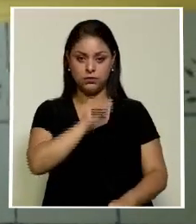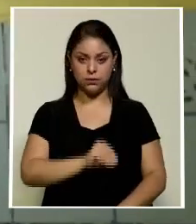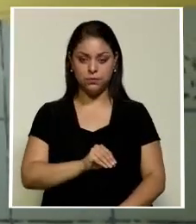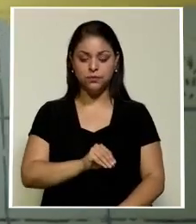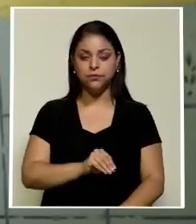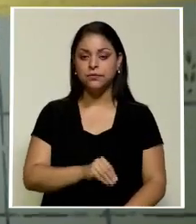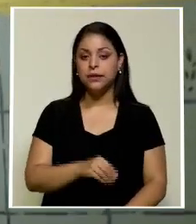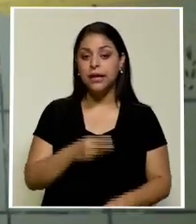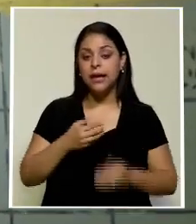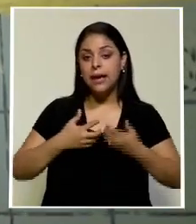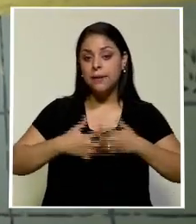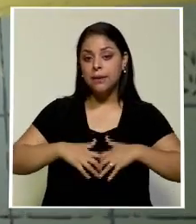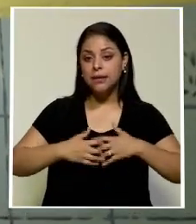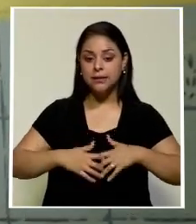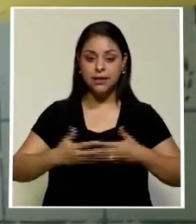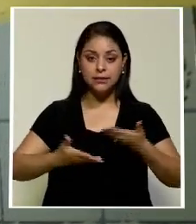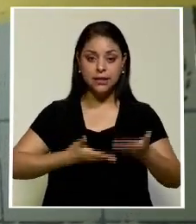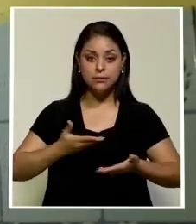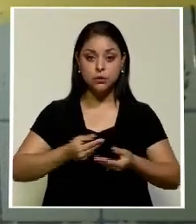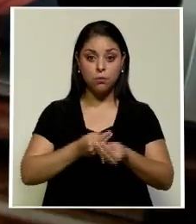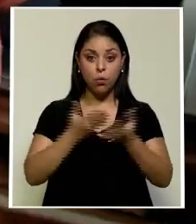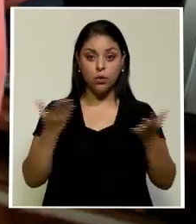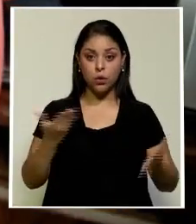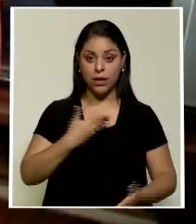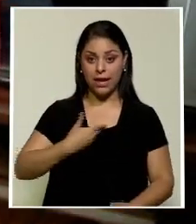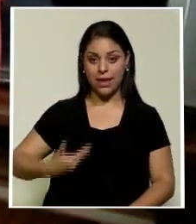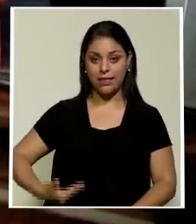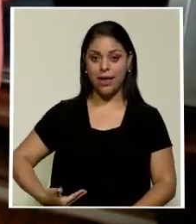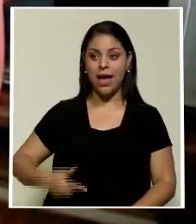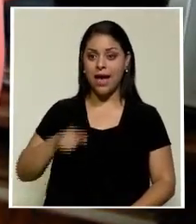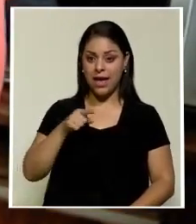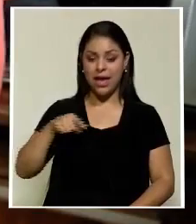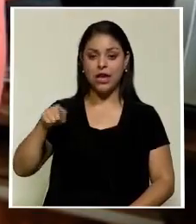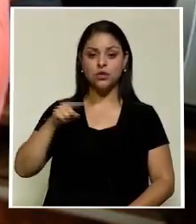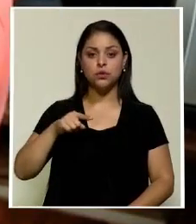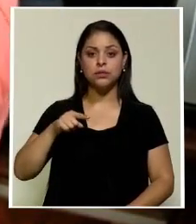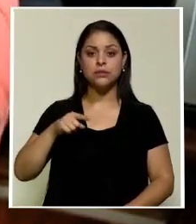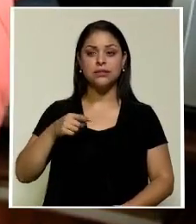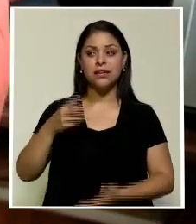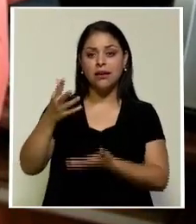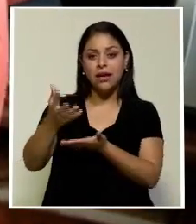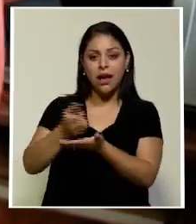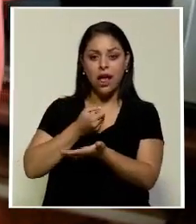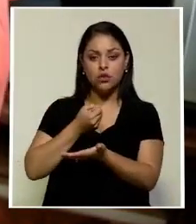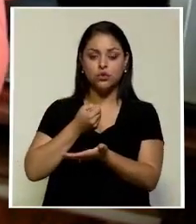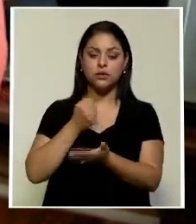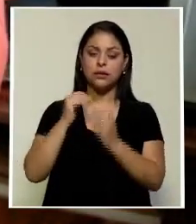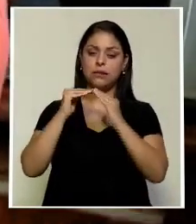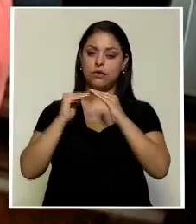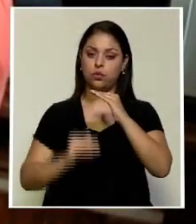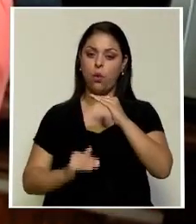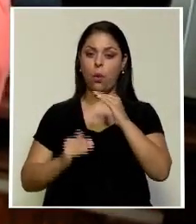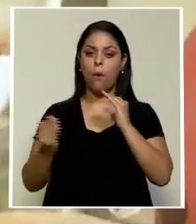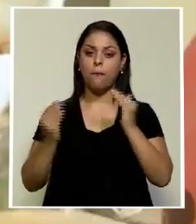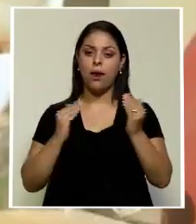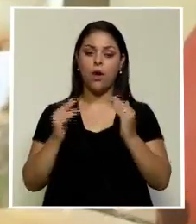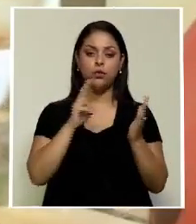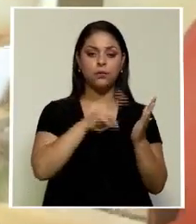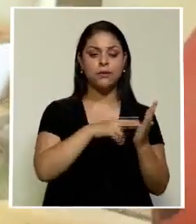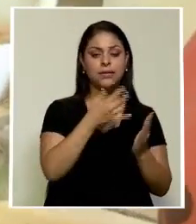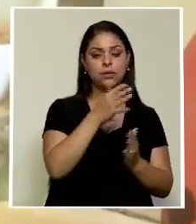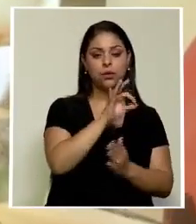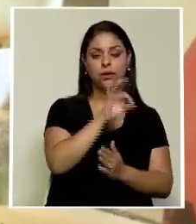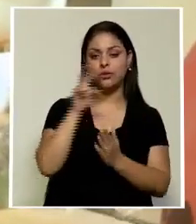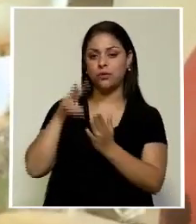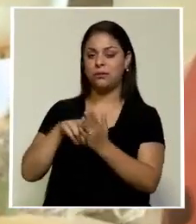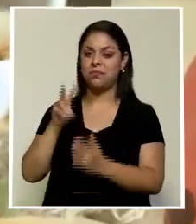de la empresa de servicios públicos de Heredia, sus ingresos operativos tuvieron una disminución entre el 2019 y 2020, pero esa variación